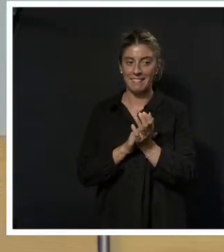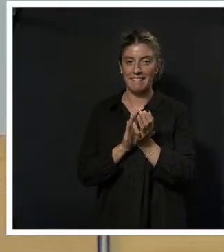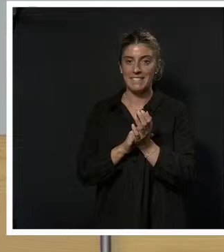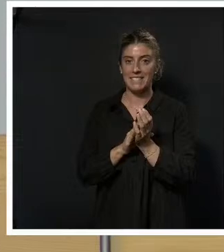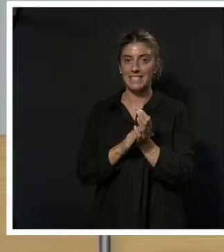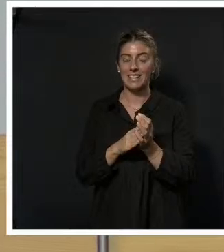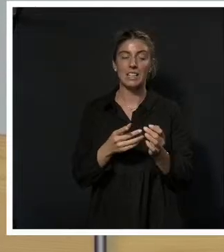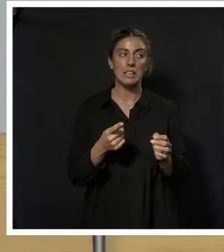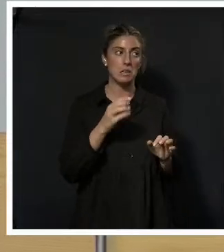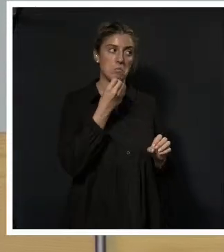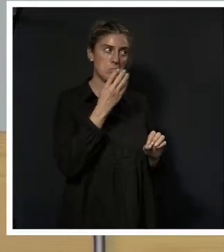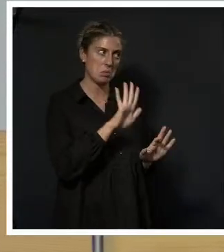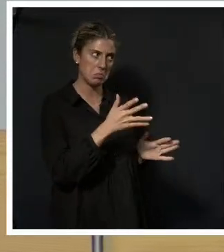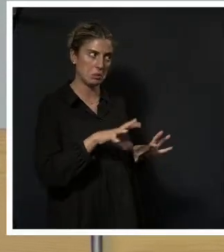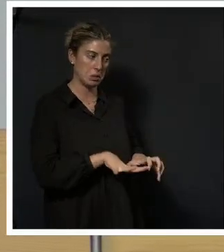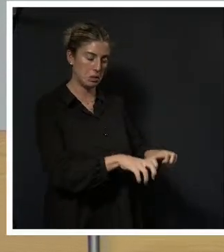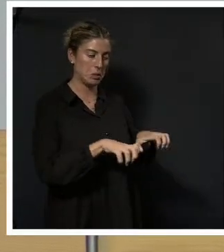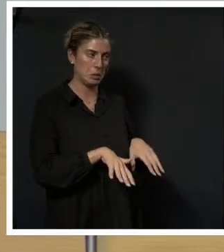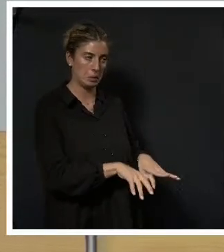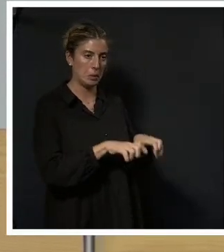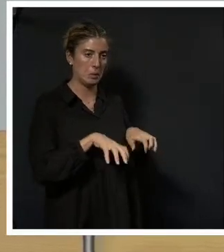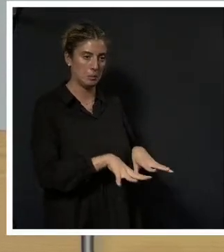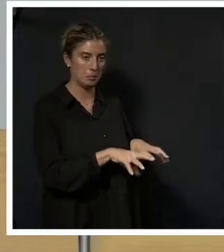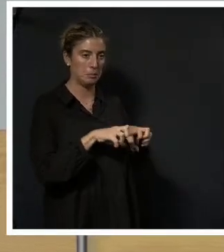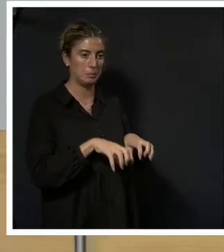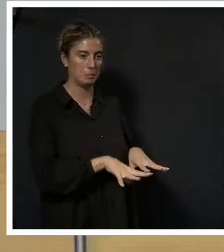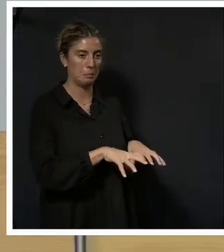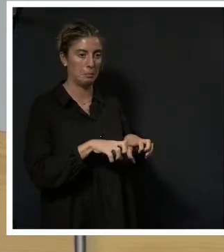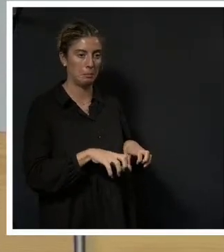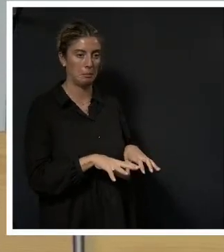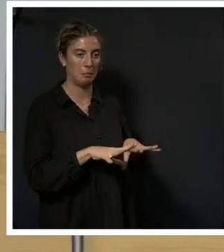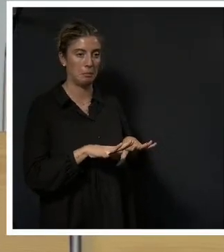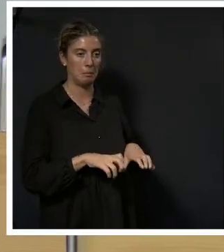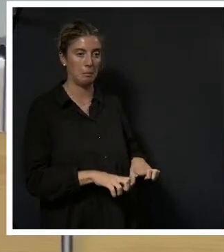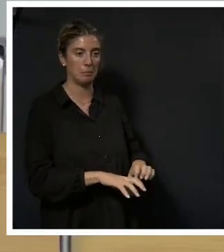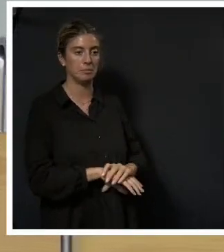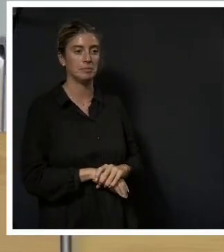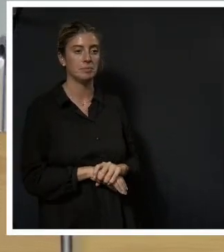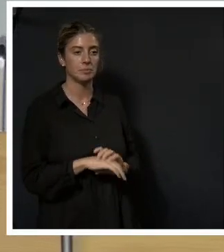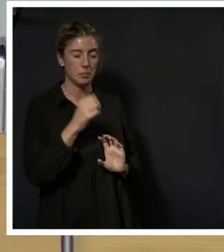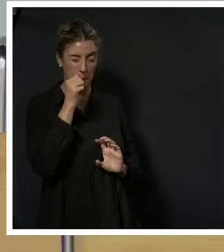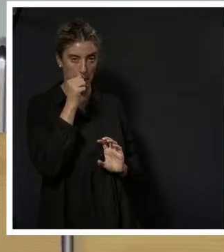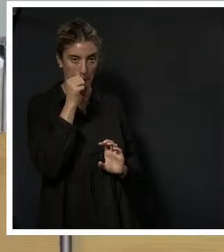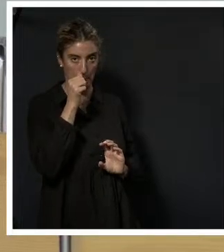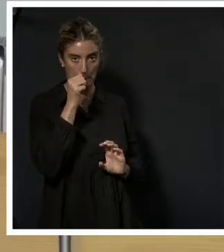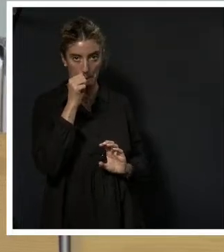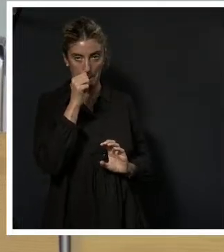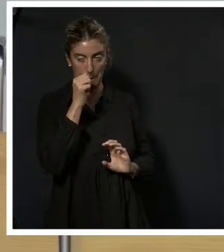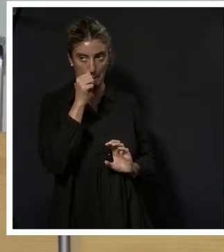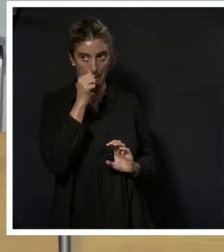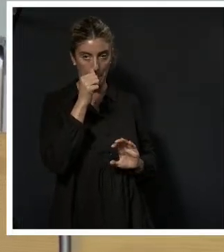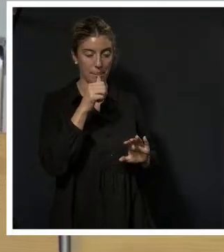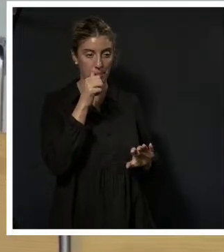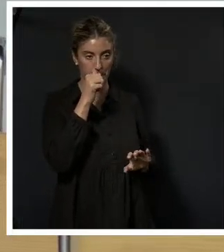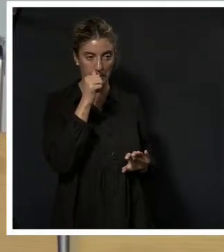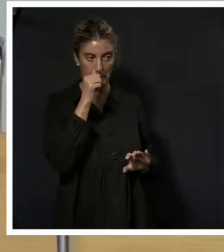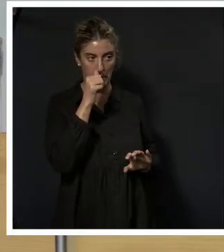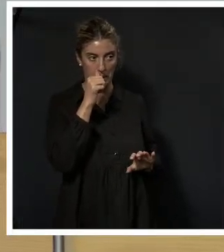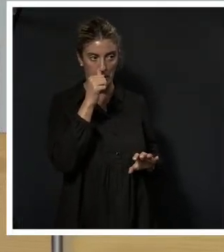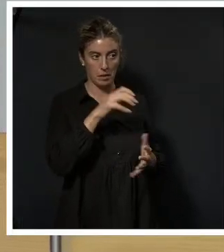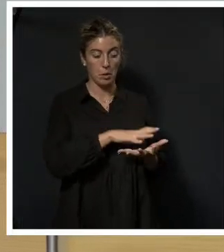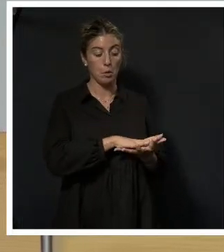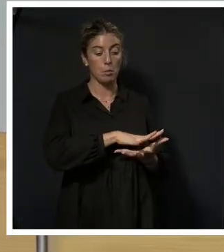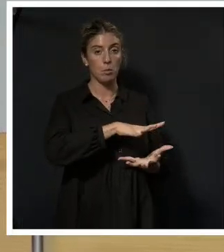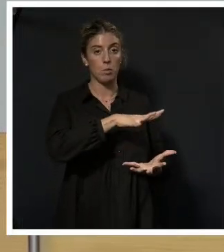Bueno pues eso ya para que porque si no ahora vaya termota fuerza no nos vaya a disar